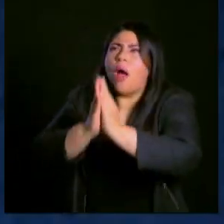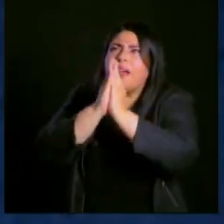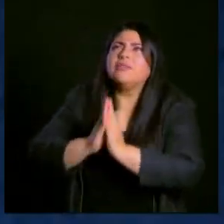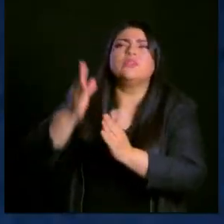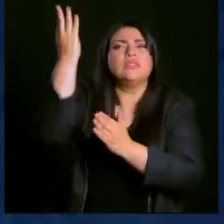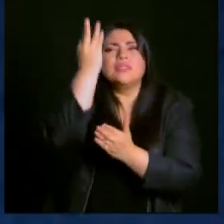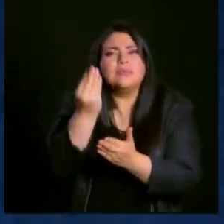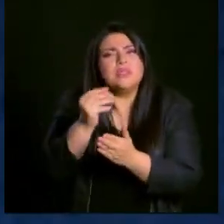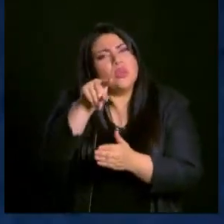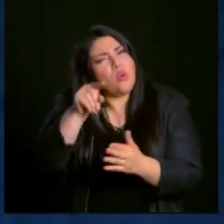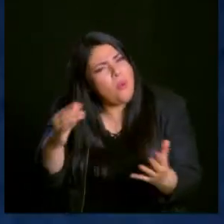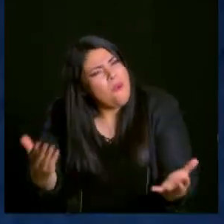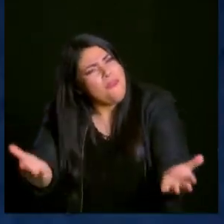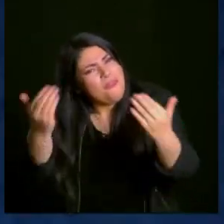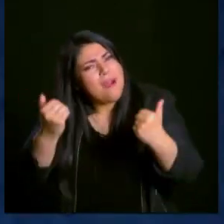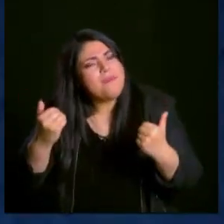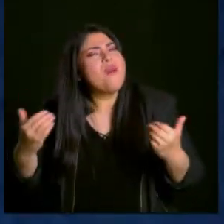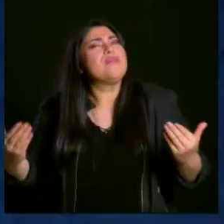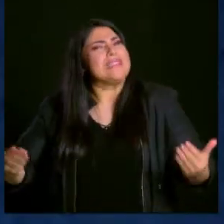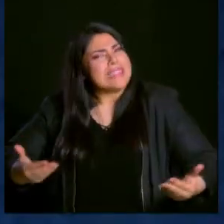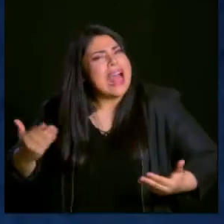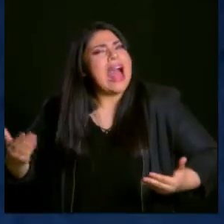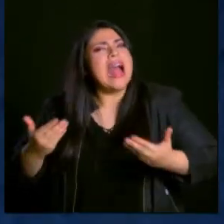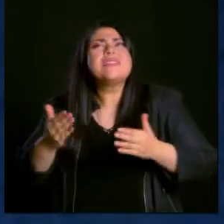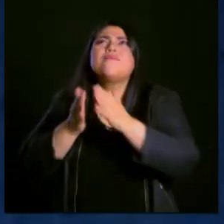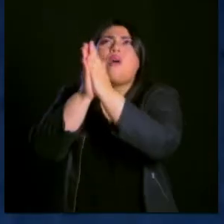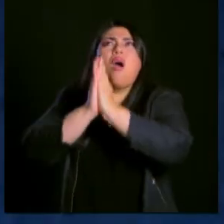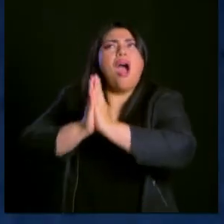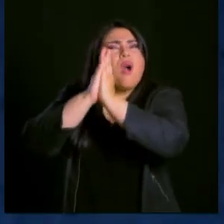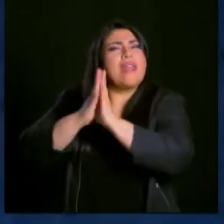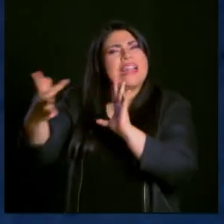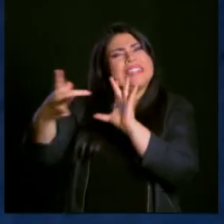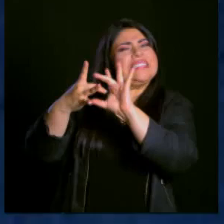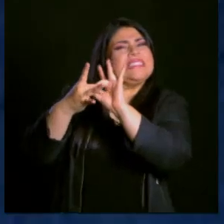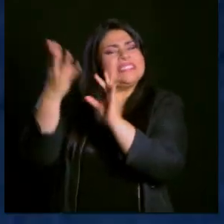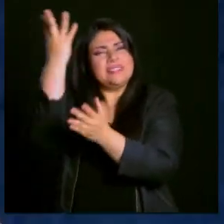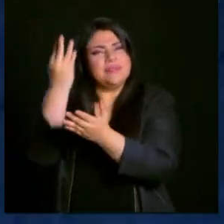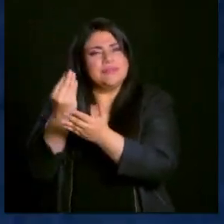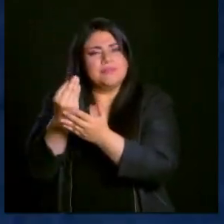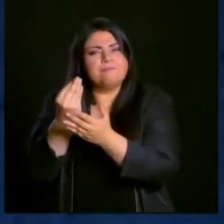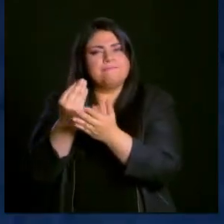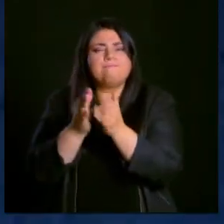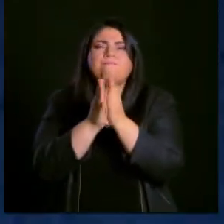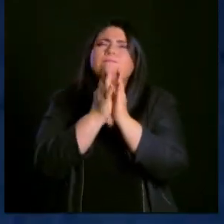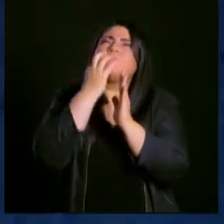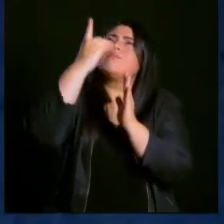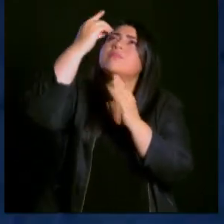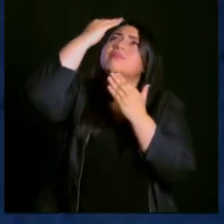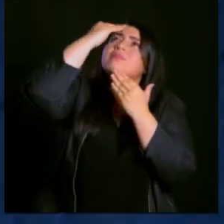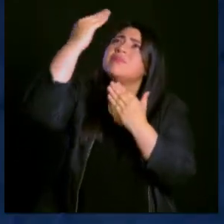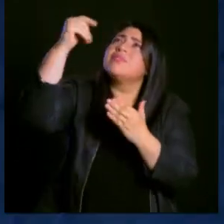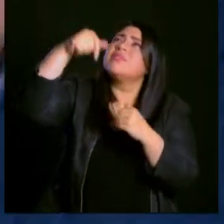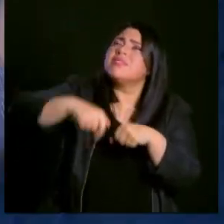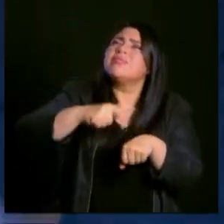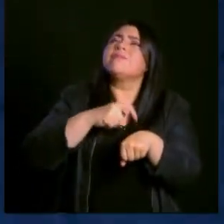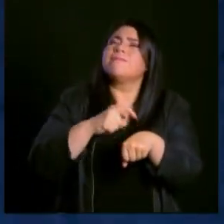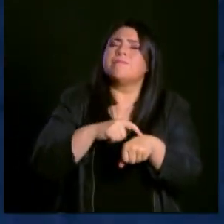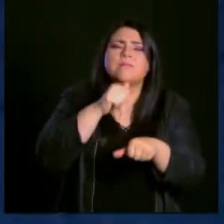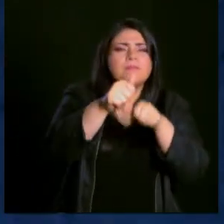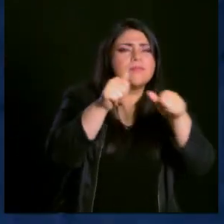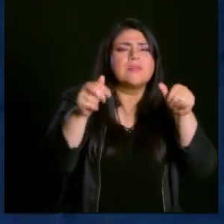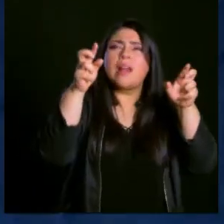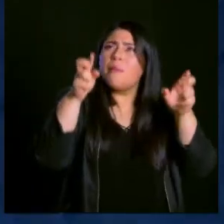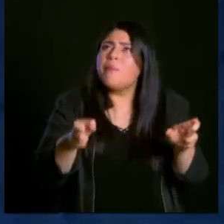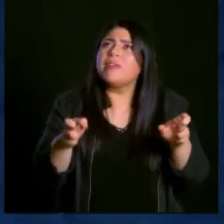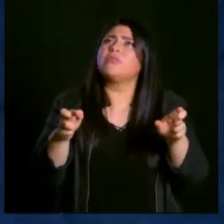te motivo te desafío Te reto a orar en el espíritu padre te doy gracias En este momento por las personas que están